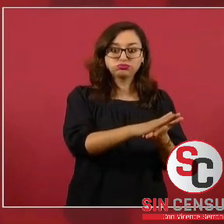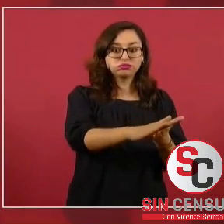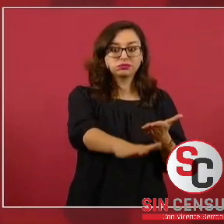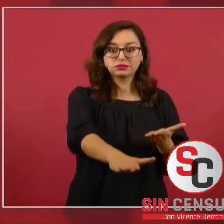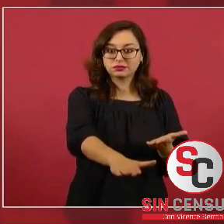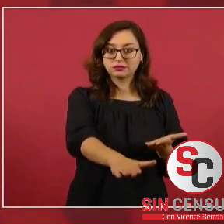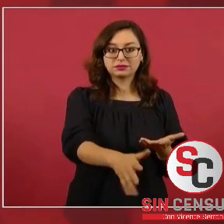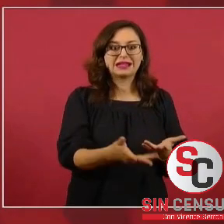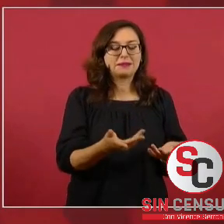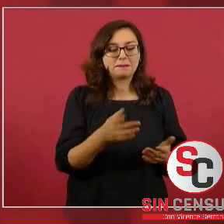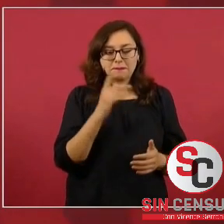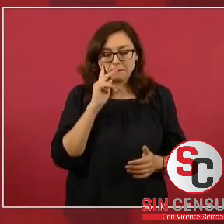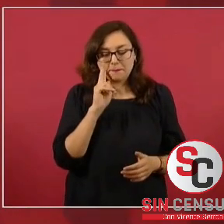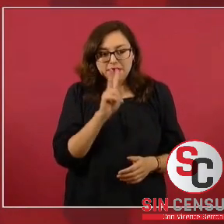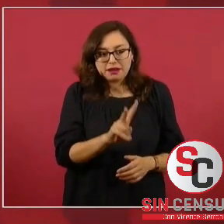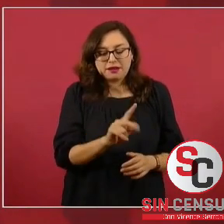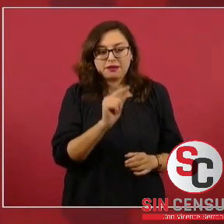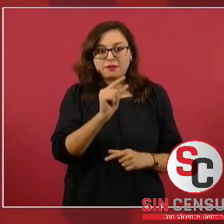llegó a